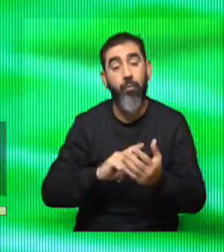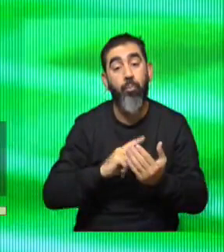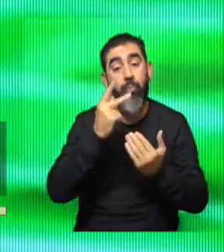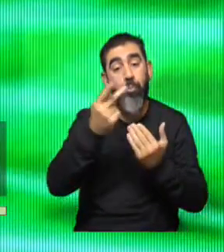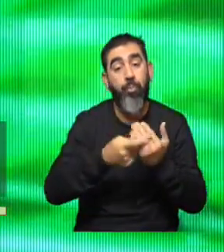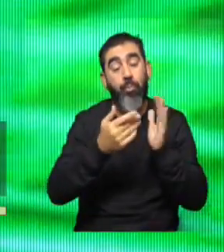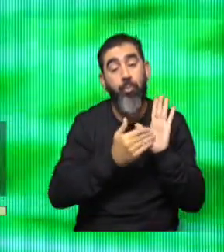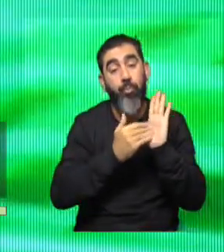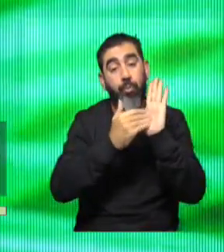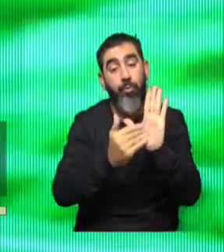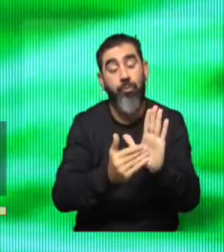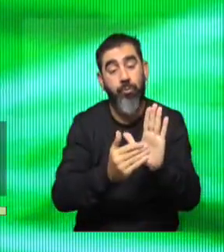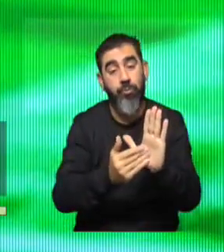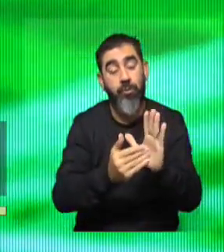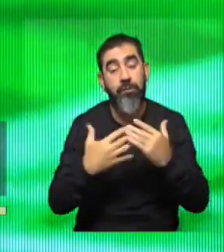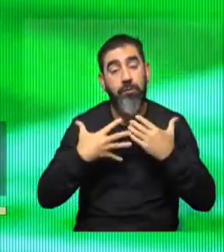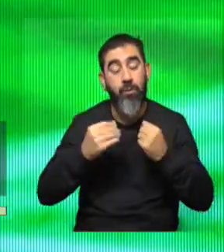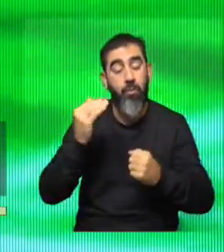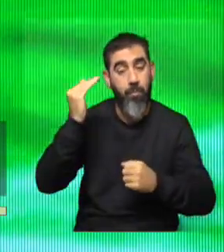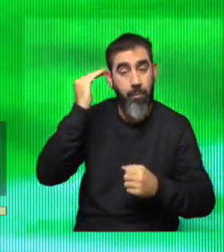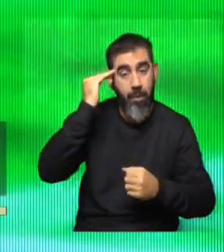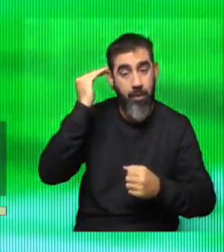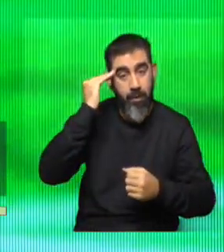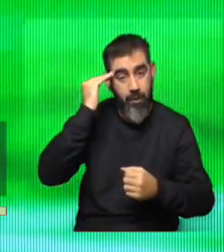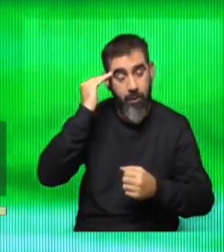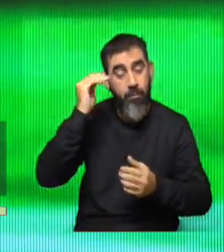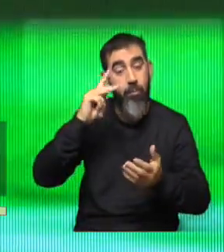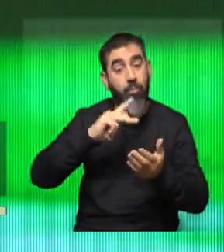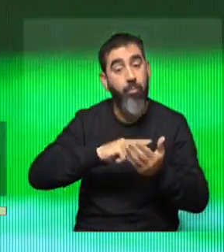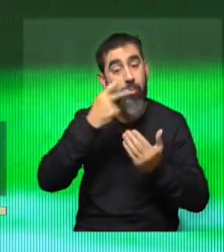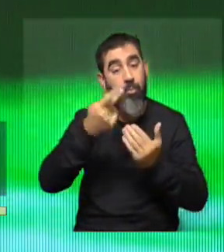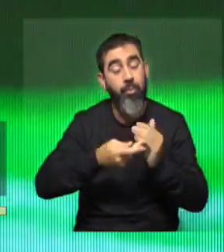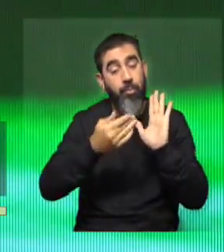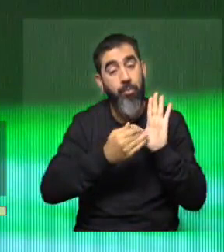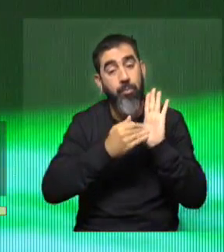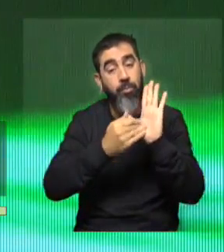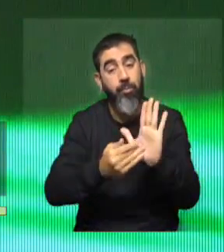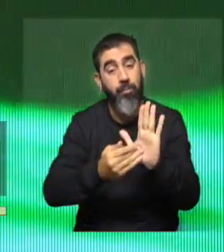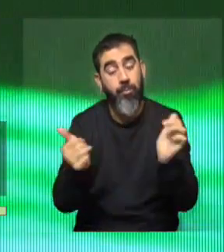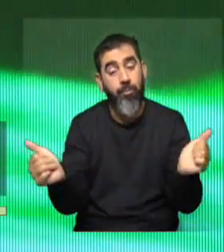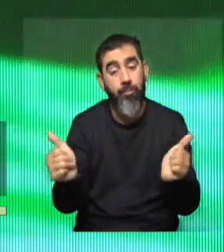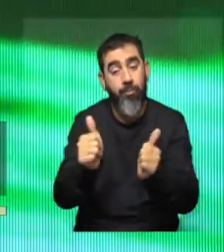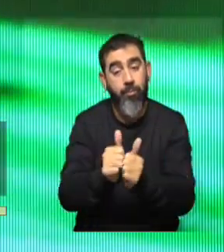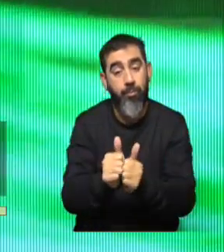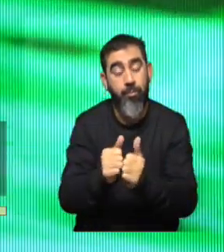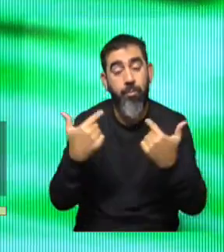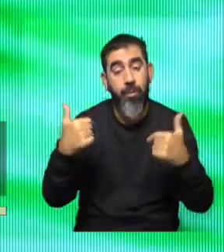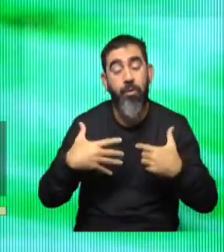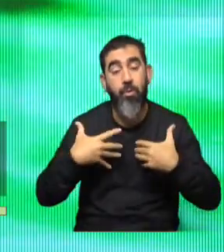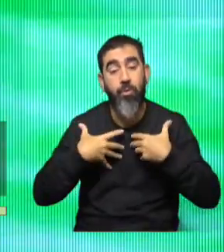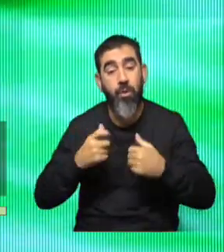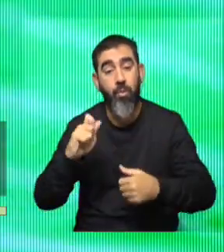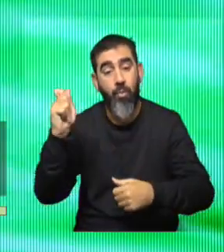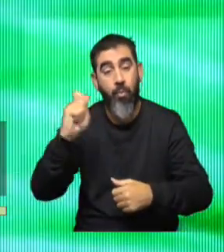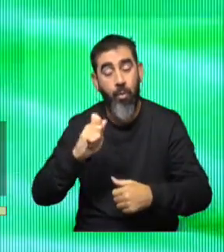para Salud Mental Este es un proyecto que hemos presentado también junto con el Ministerio de salud